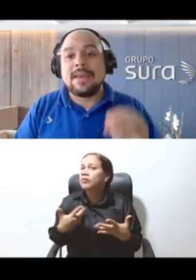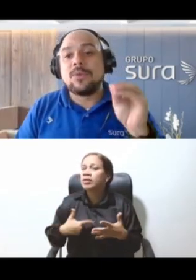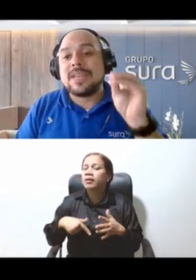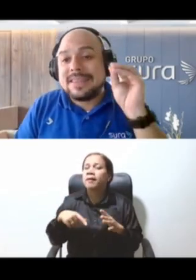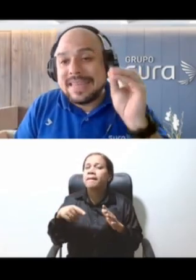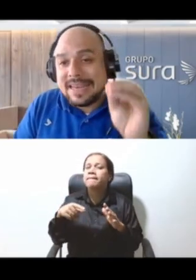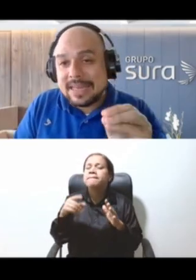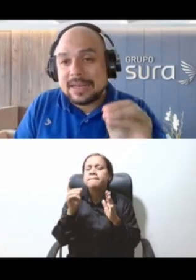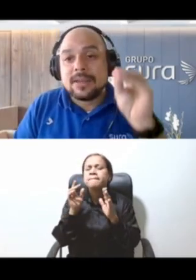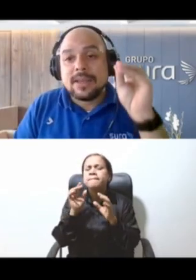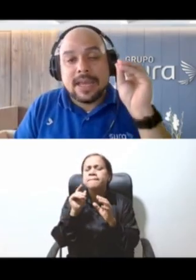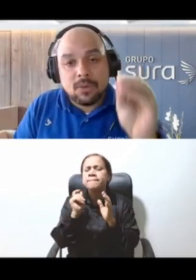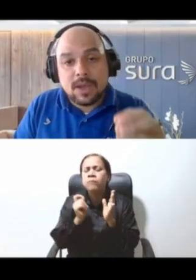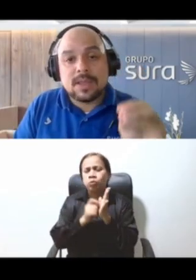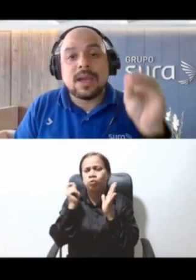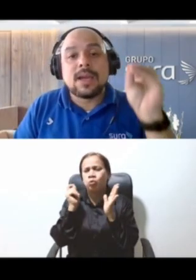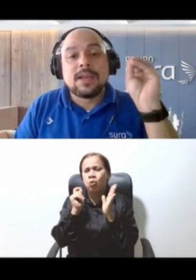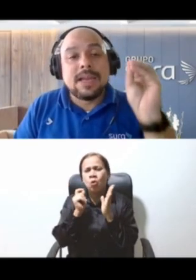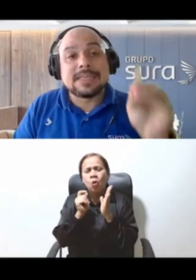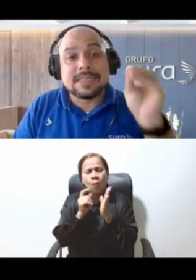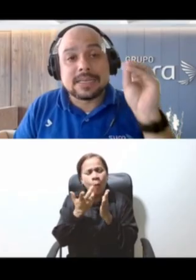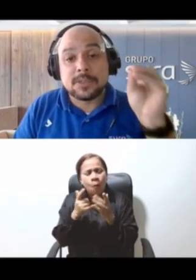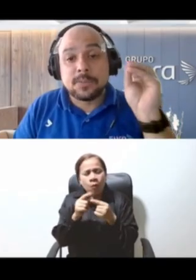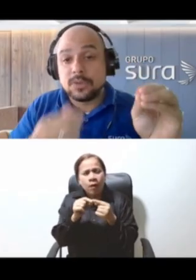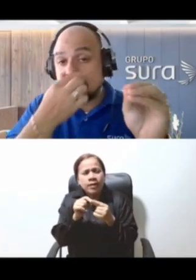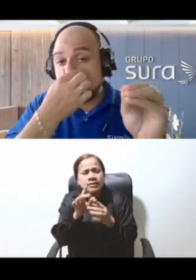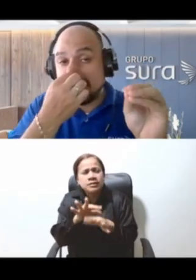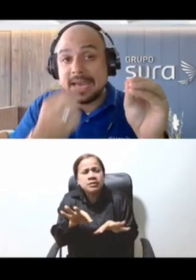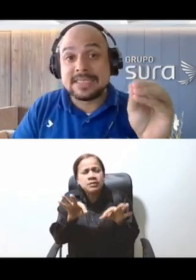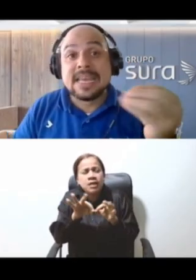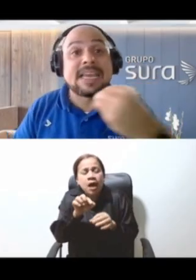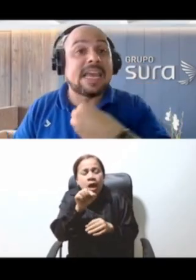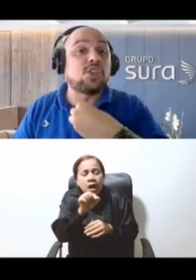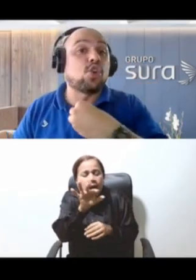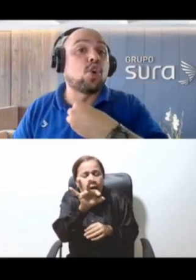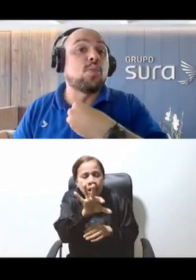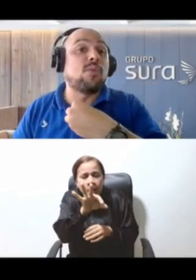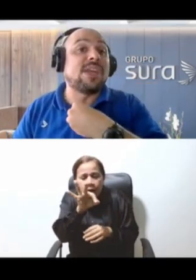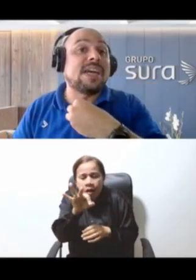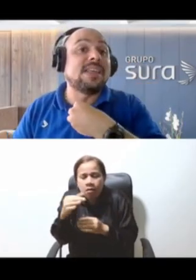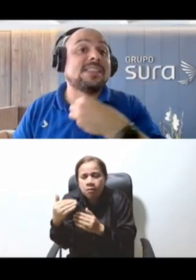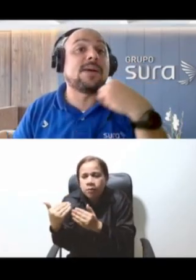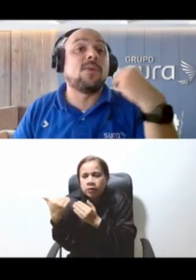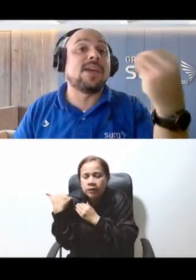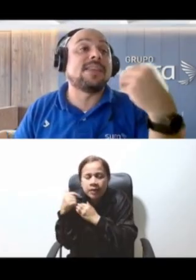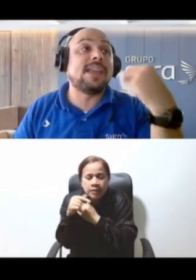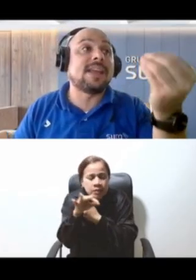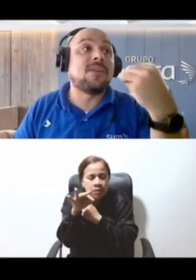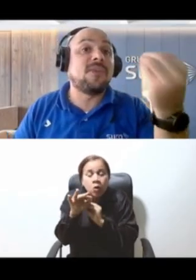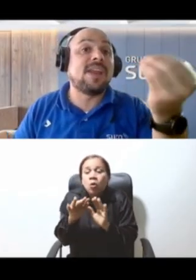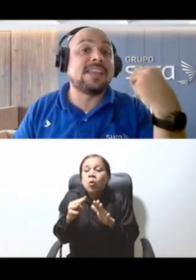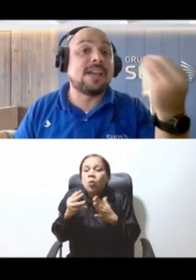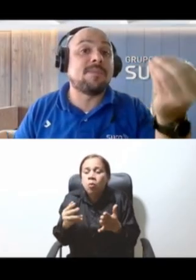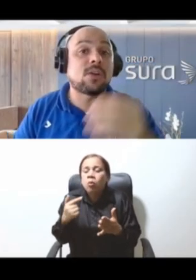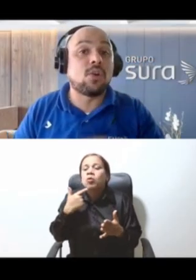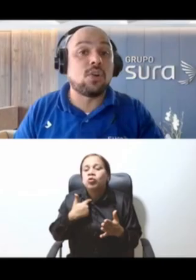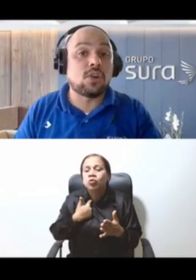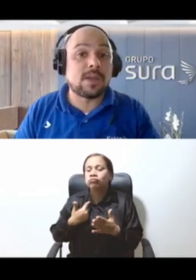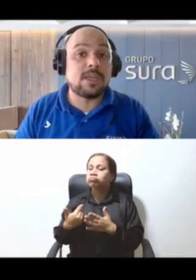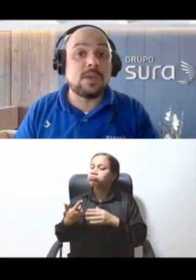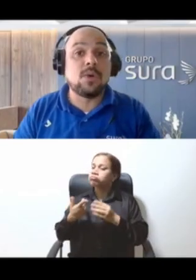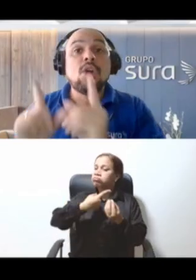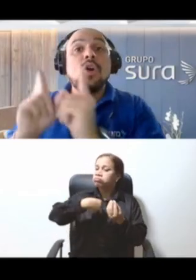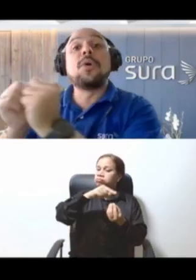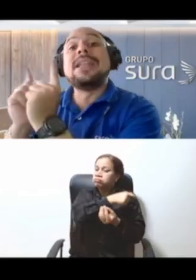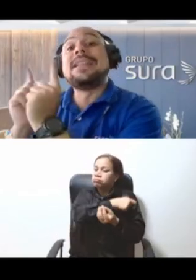puntuales, que debemos de tener en cuenta las responsabilidades que yo como brigadista voy a tener frente al